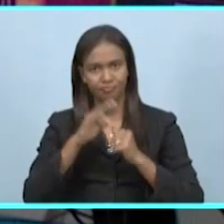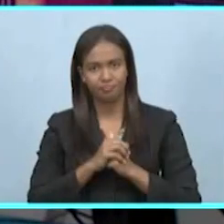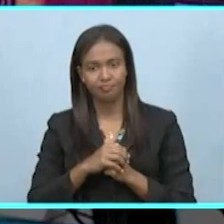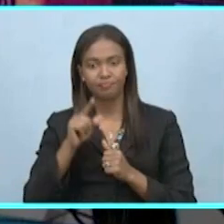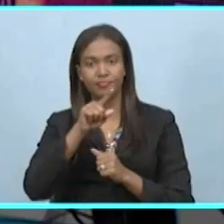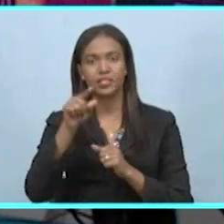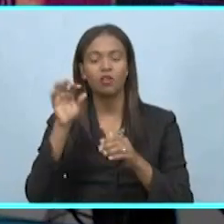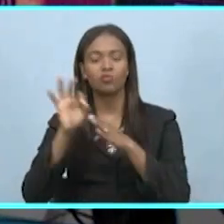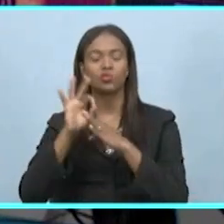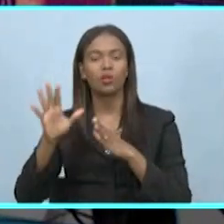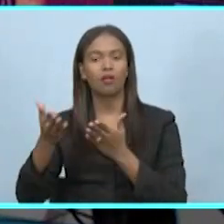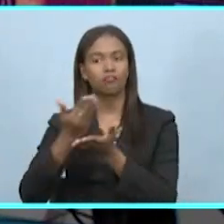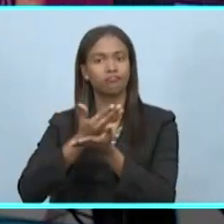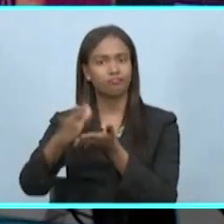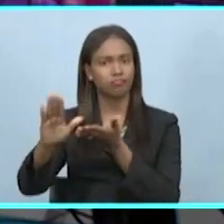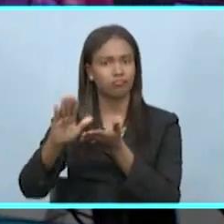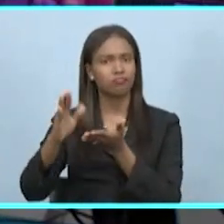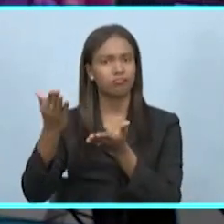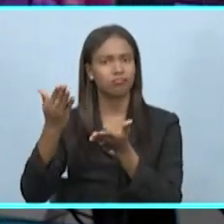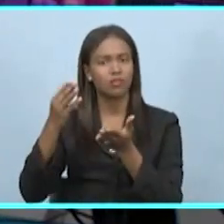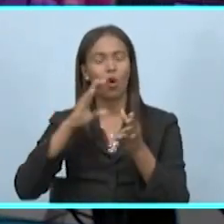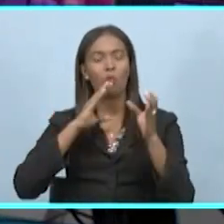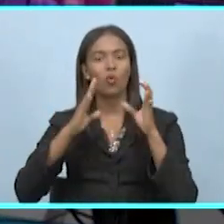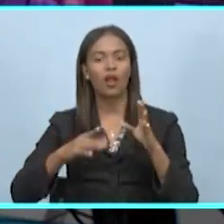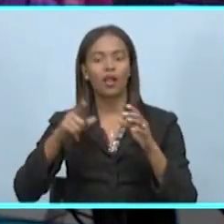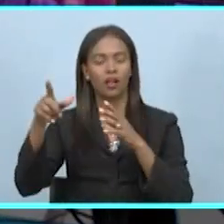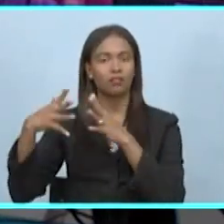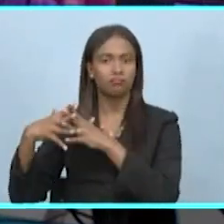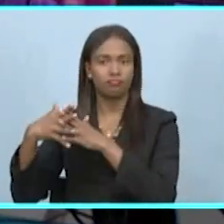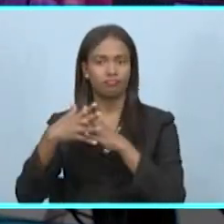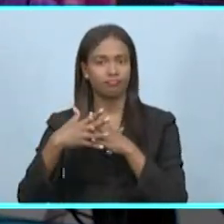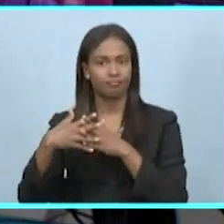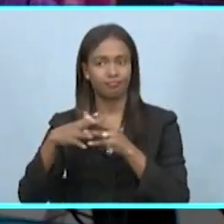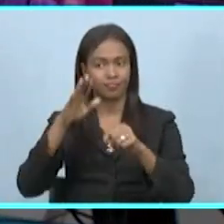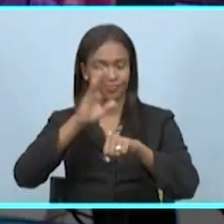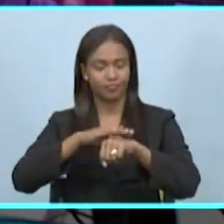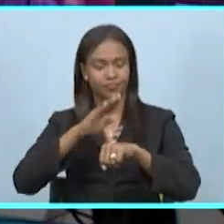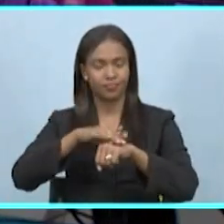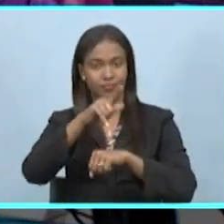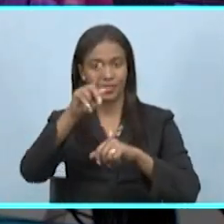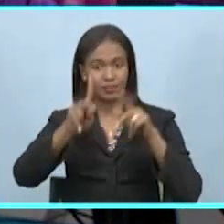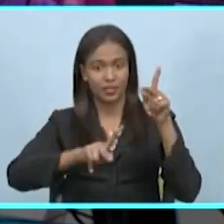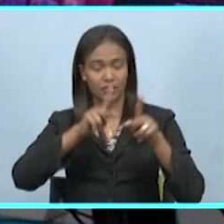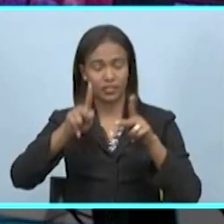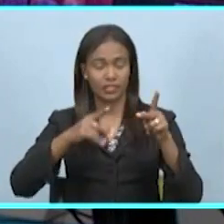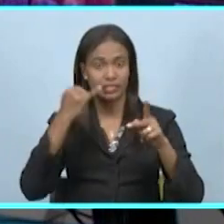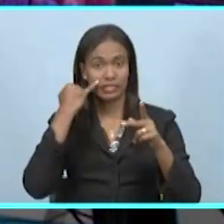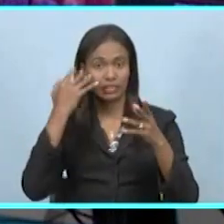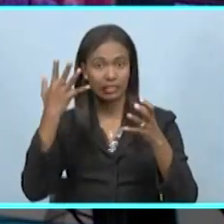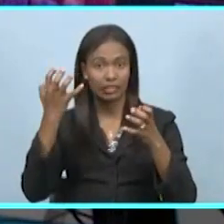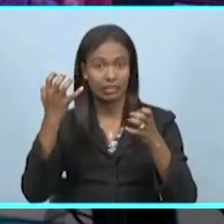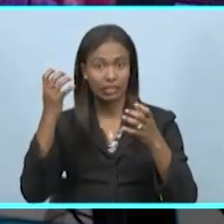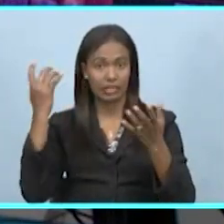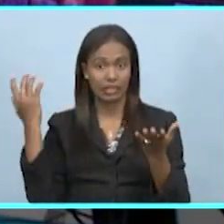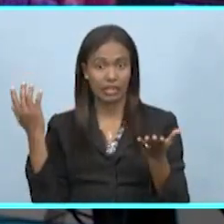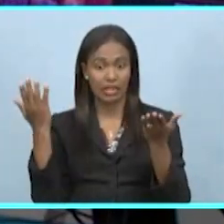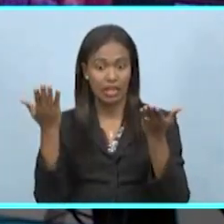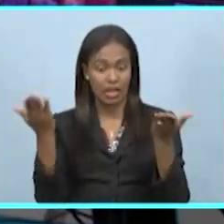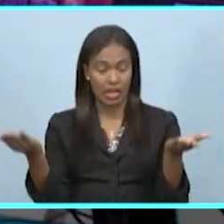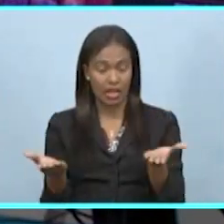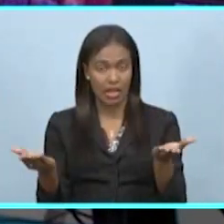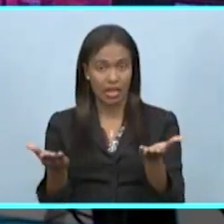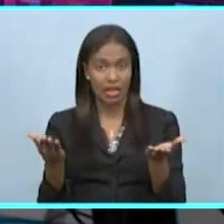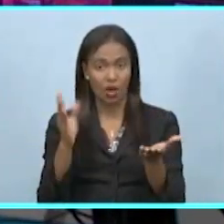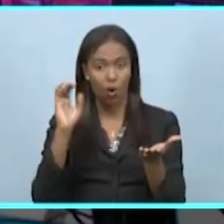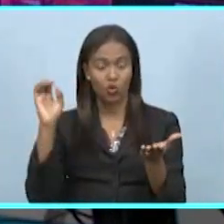Dirigentes empresariales rechazaron el comunicado de los Estados Unidos, quien alertó a sus ciudadanos que planean viajar o se encuentran en el país